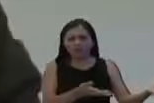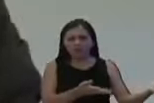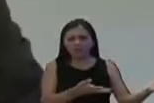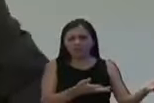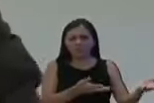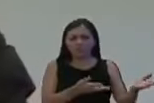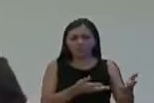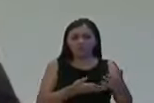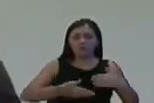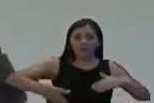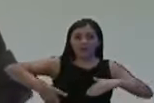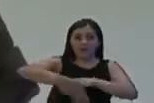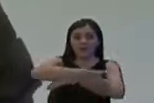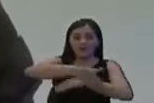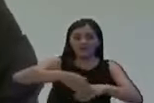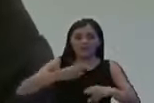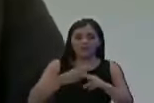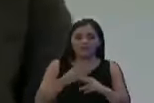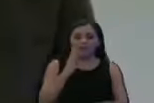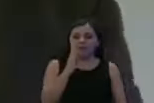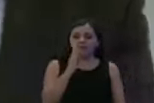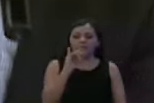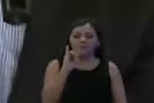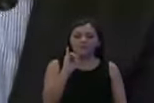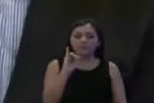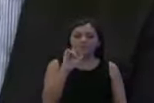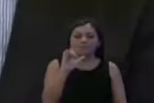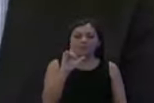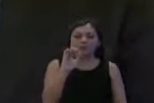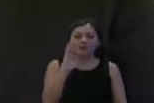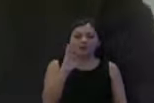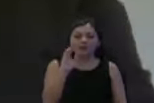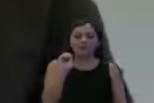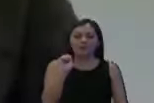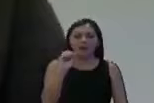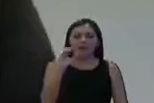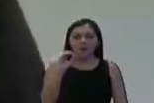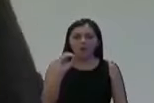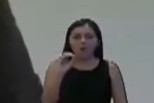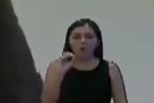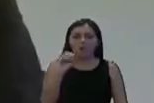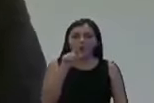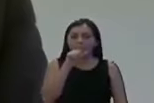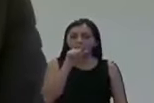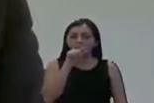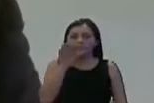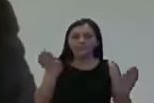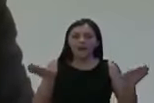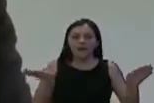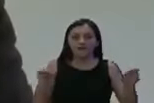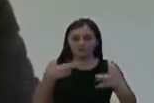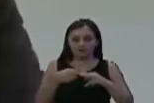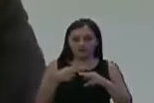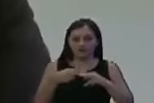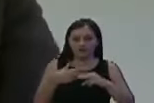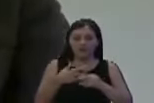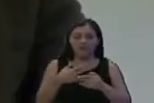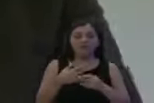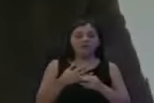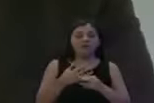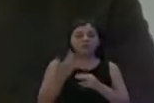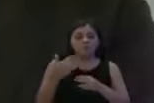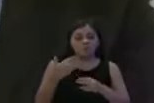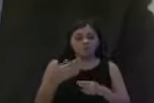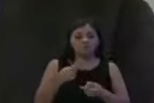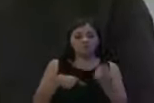había abbado los pájaros permanentemente se interrumpía por los Lares de la mama tunguragua y nos pusimos enseguida manos a